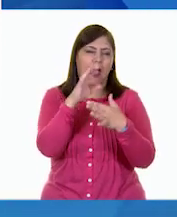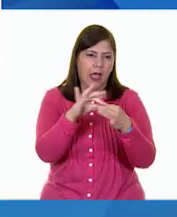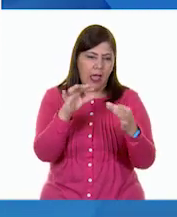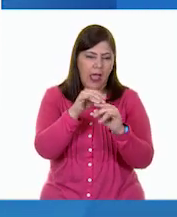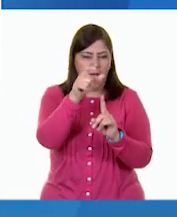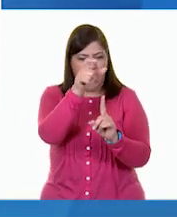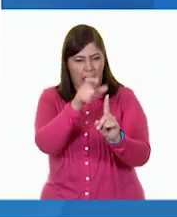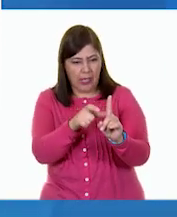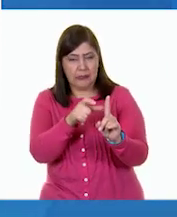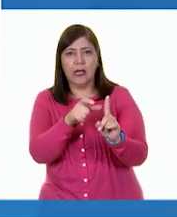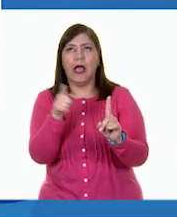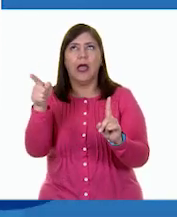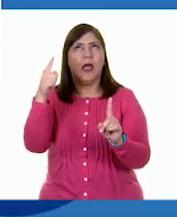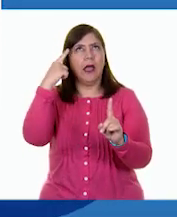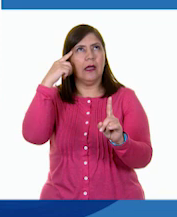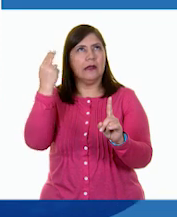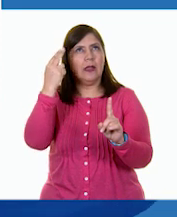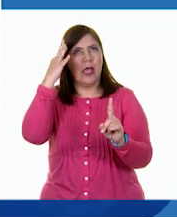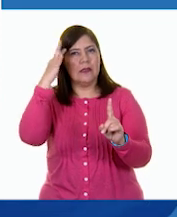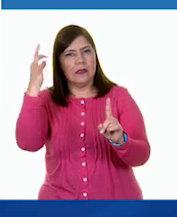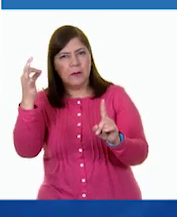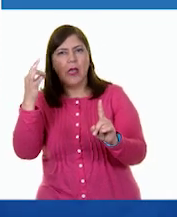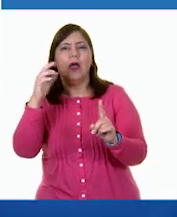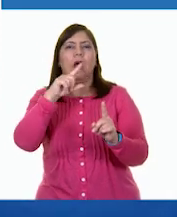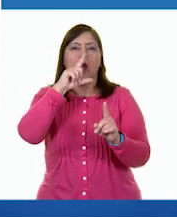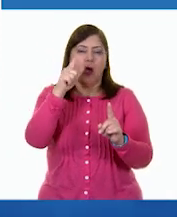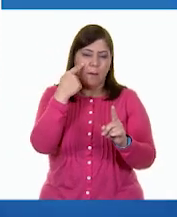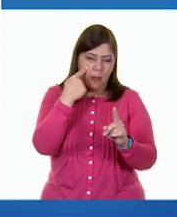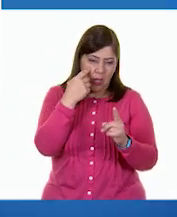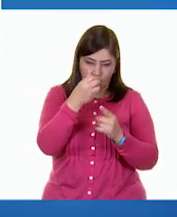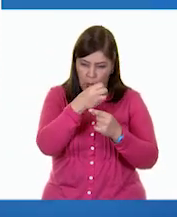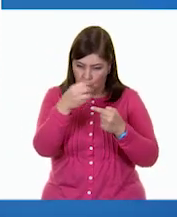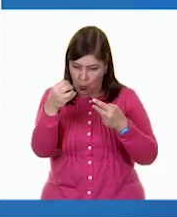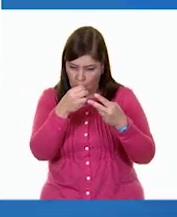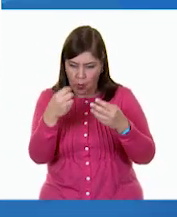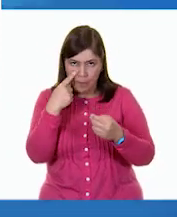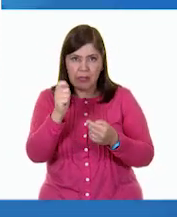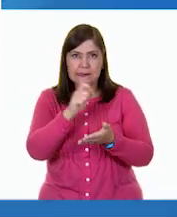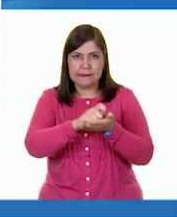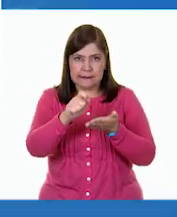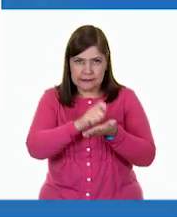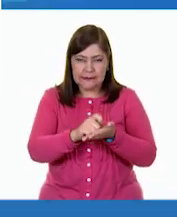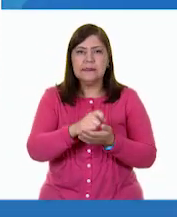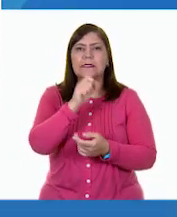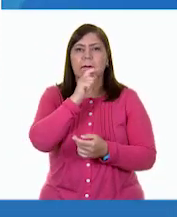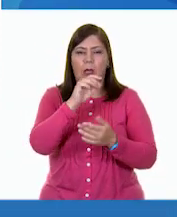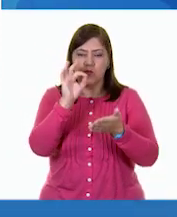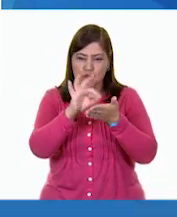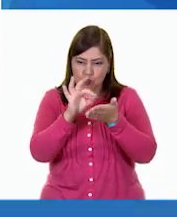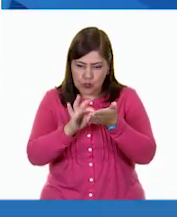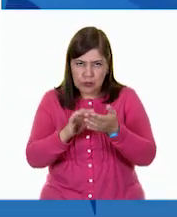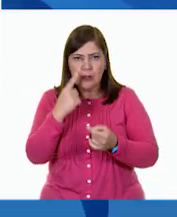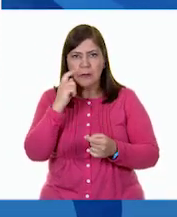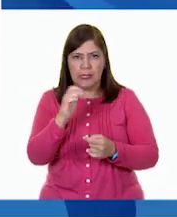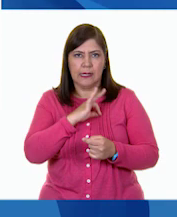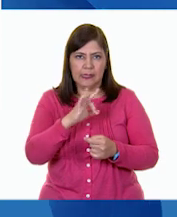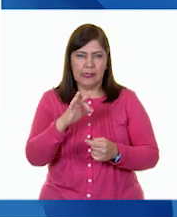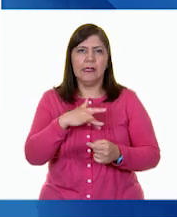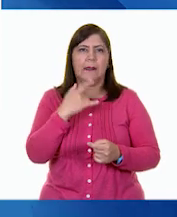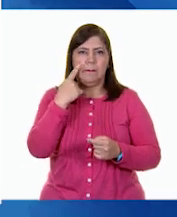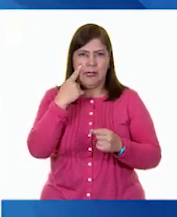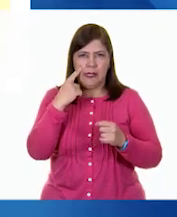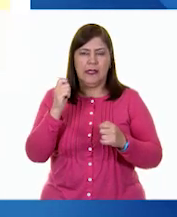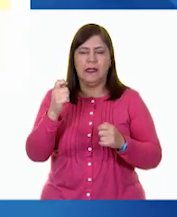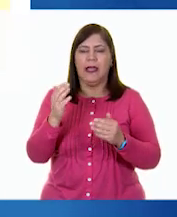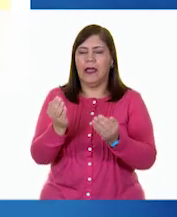adivinar. Revisa la ortografía y la puntuación del texto. Puedes guiarte por el siguiente ejemplo. Mariana, tápate los